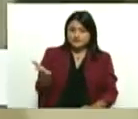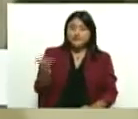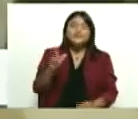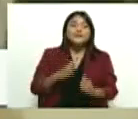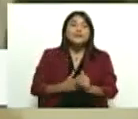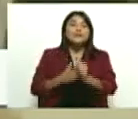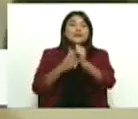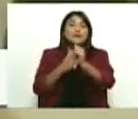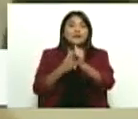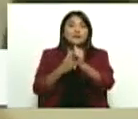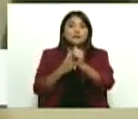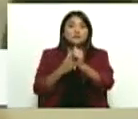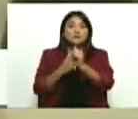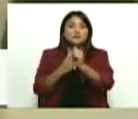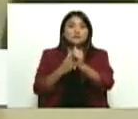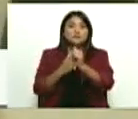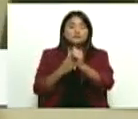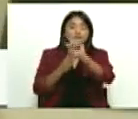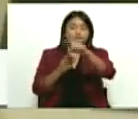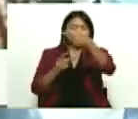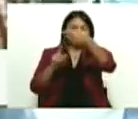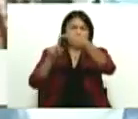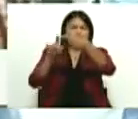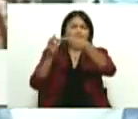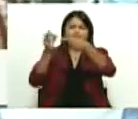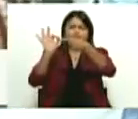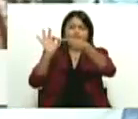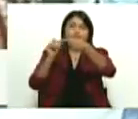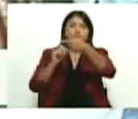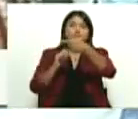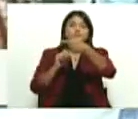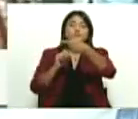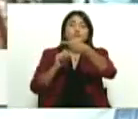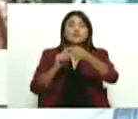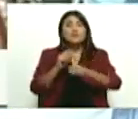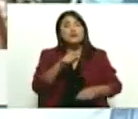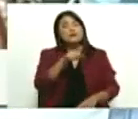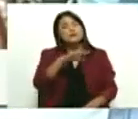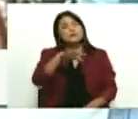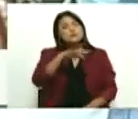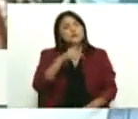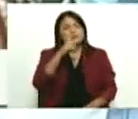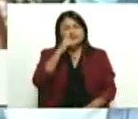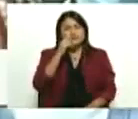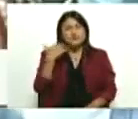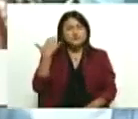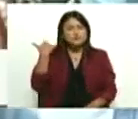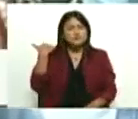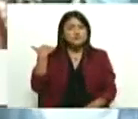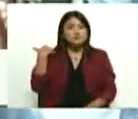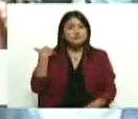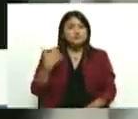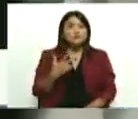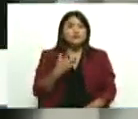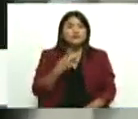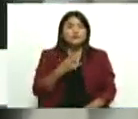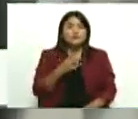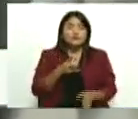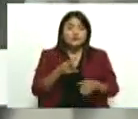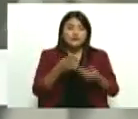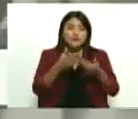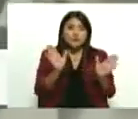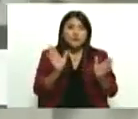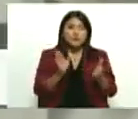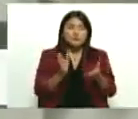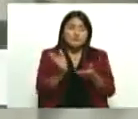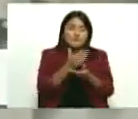líder de primera línea. Fueron años donde se inauguraron los tenebrosos